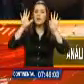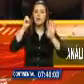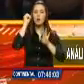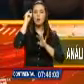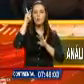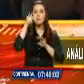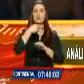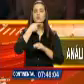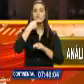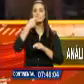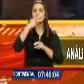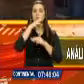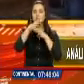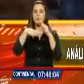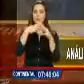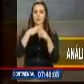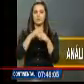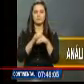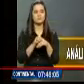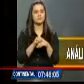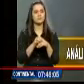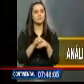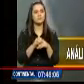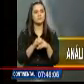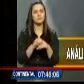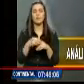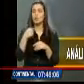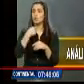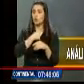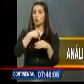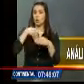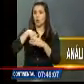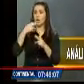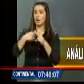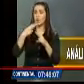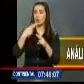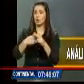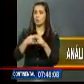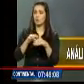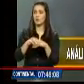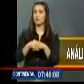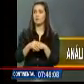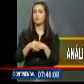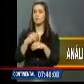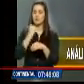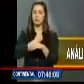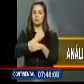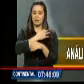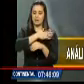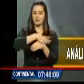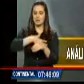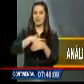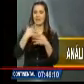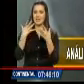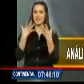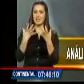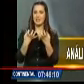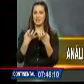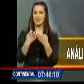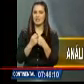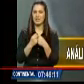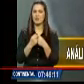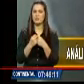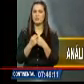pública mundial. Permítame. Yo en nombre de los escritores palestinos, quiero agradecer